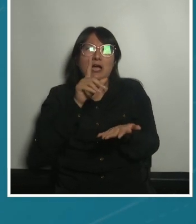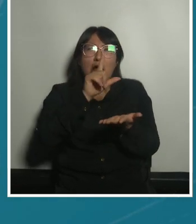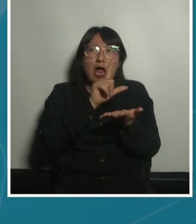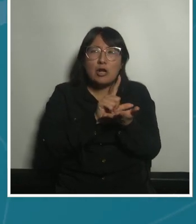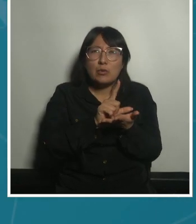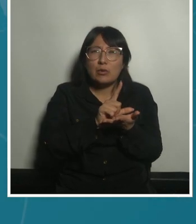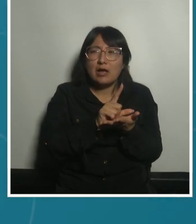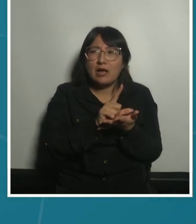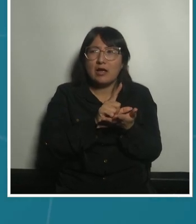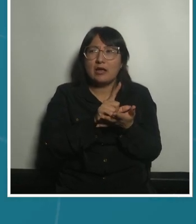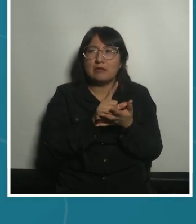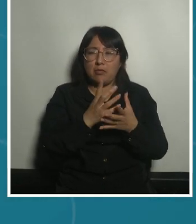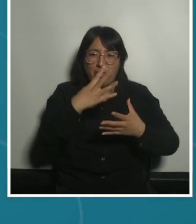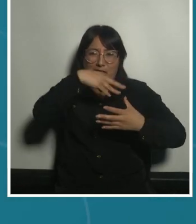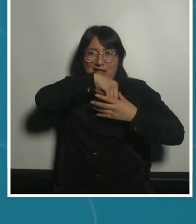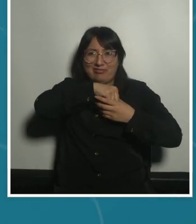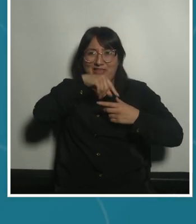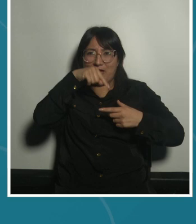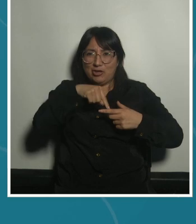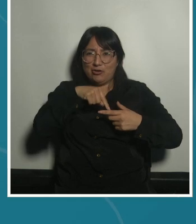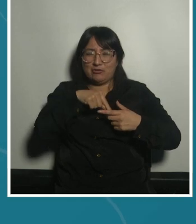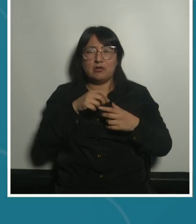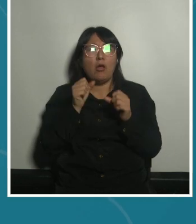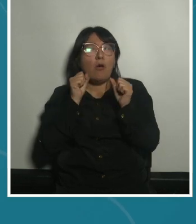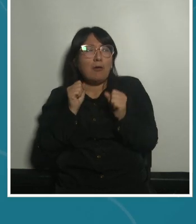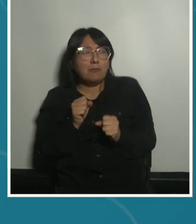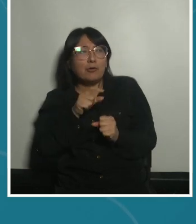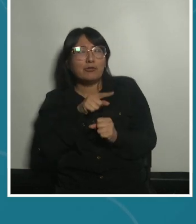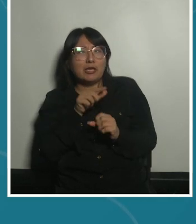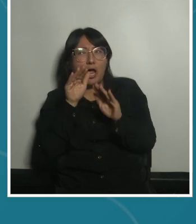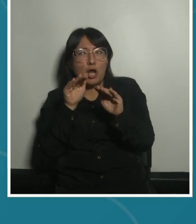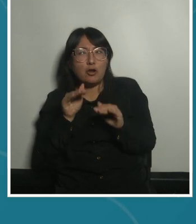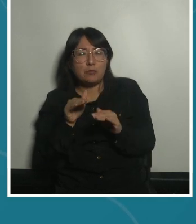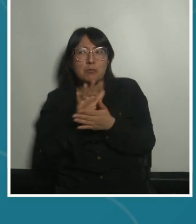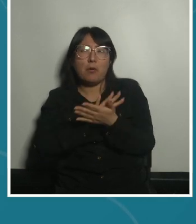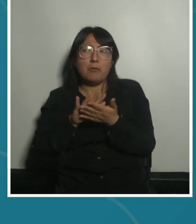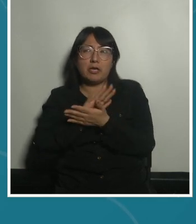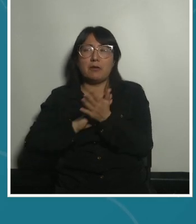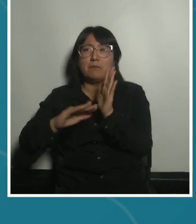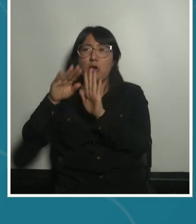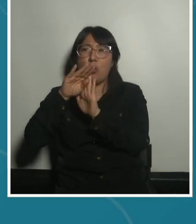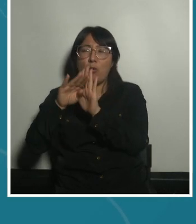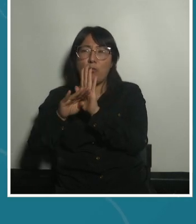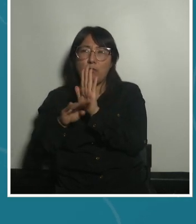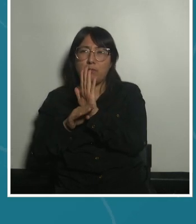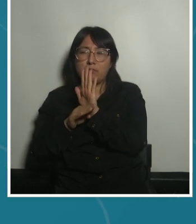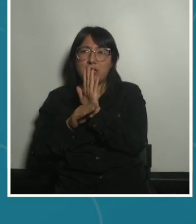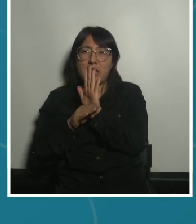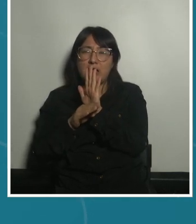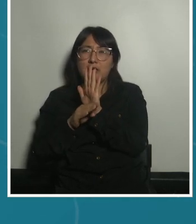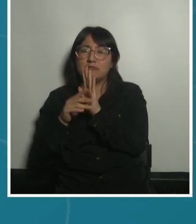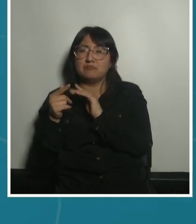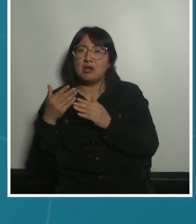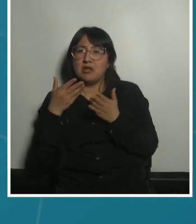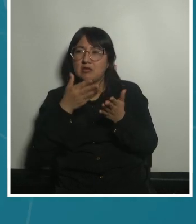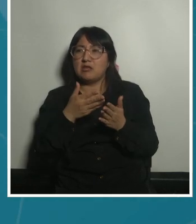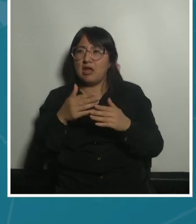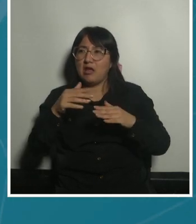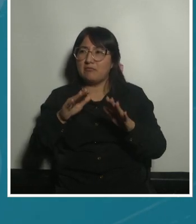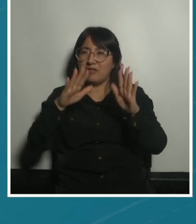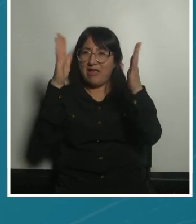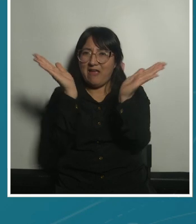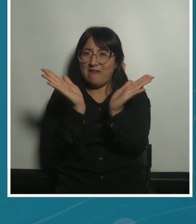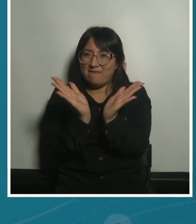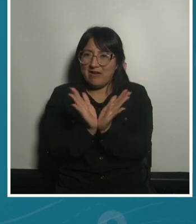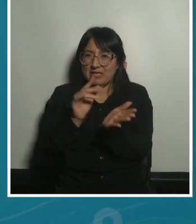interior de los continentes. Podría ser lo mismo un plan regulador que opere sobre el Valle Central o la zona